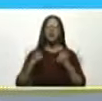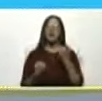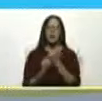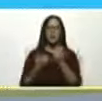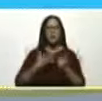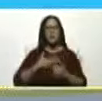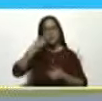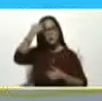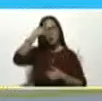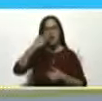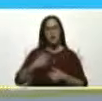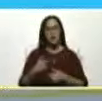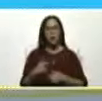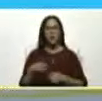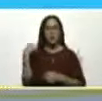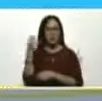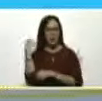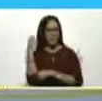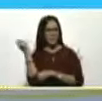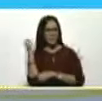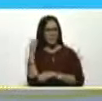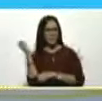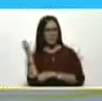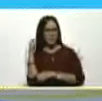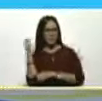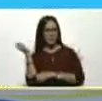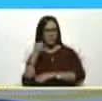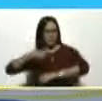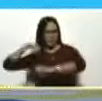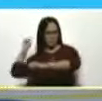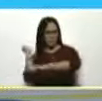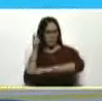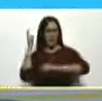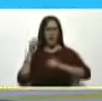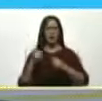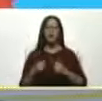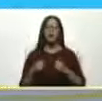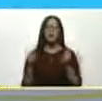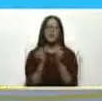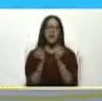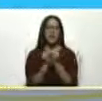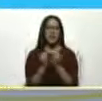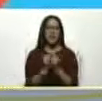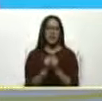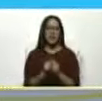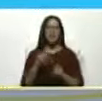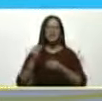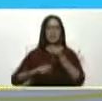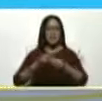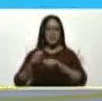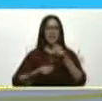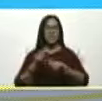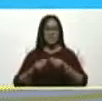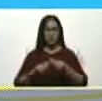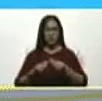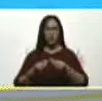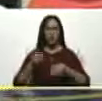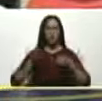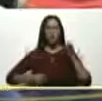de mi pueblo. Y blandió su onda y lanzó su piedra y se hizo justicia.